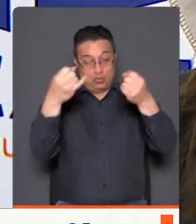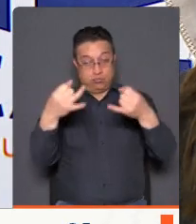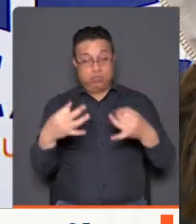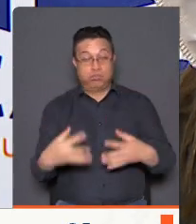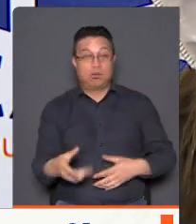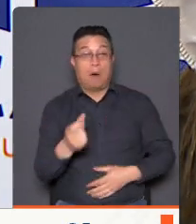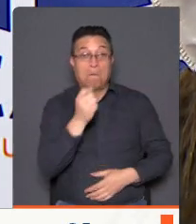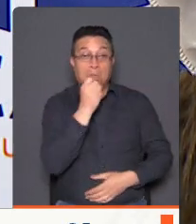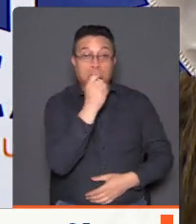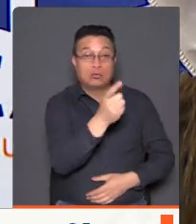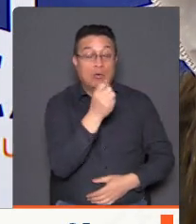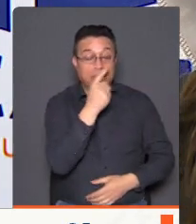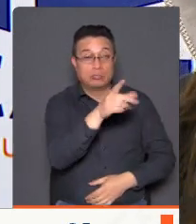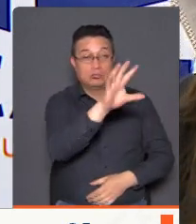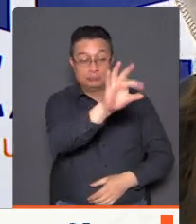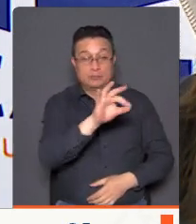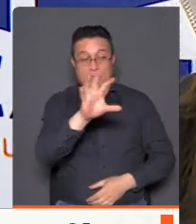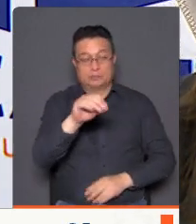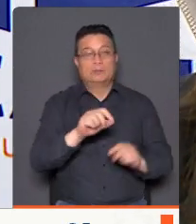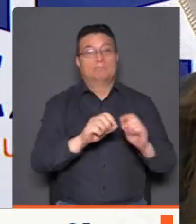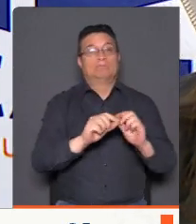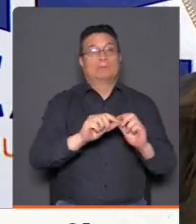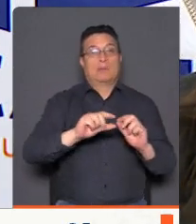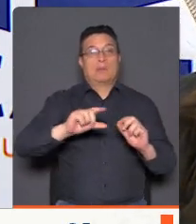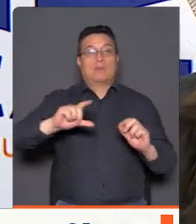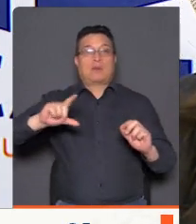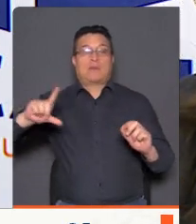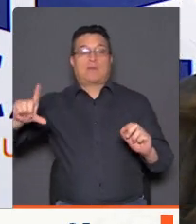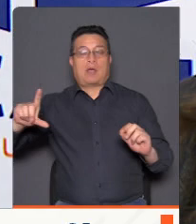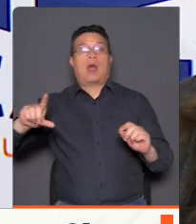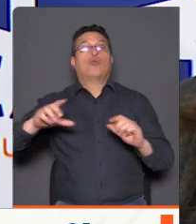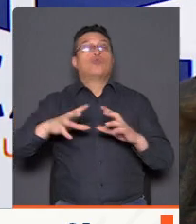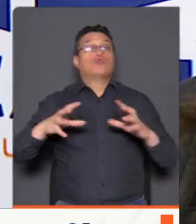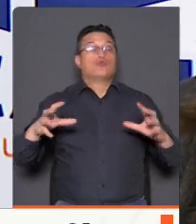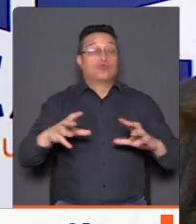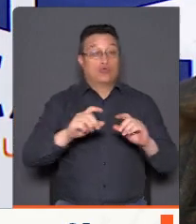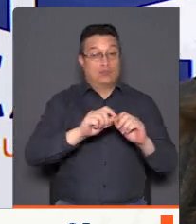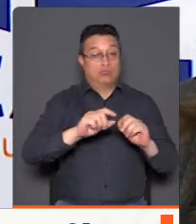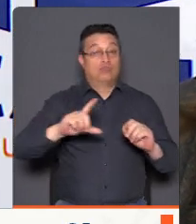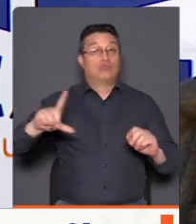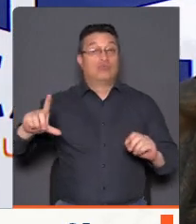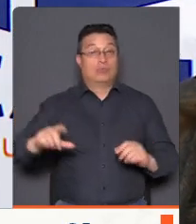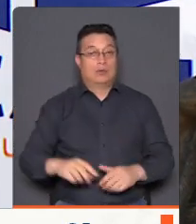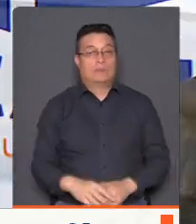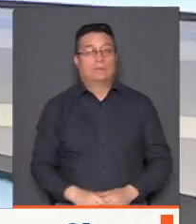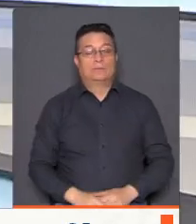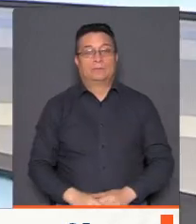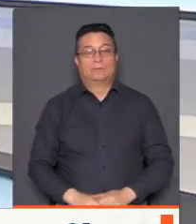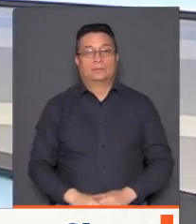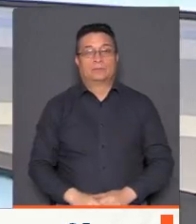imputados desconocidos ha aumentado en forma muy importante.